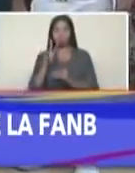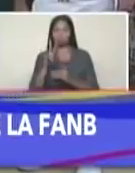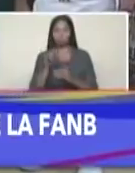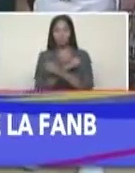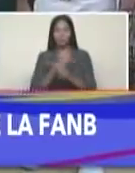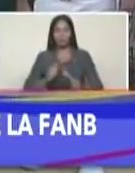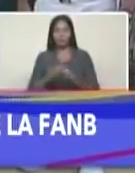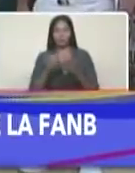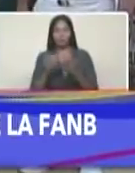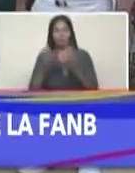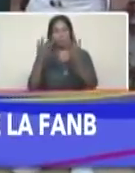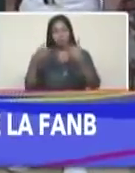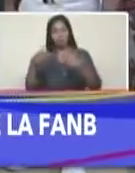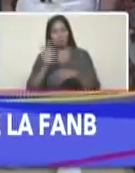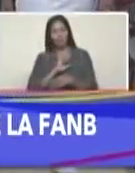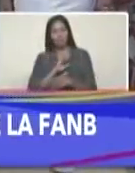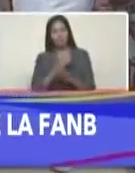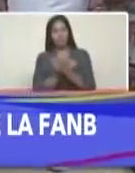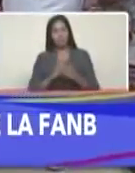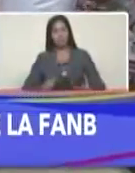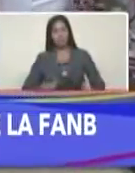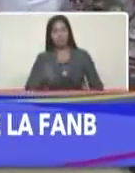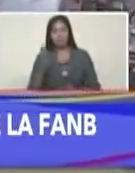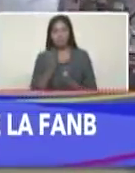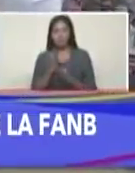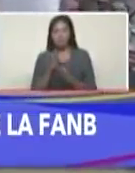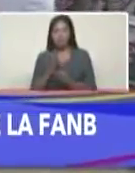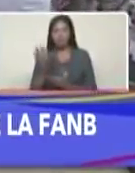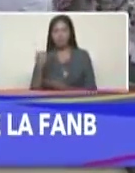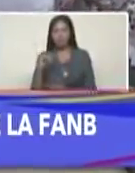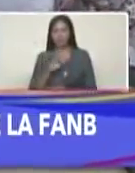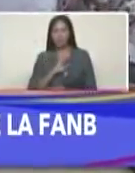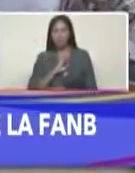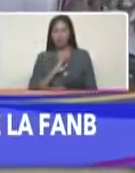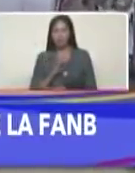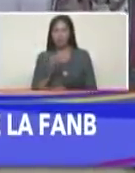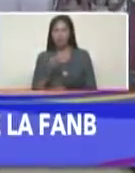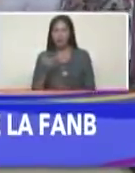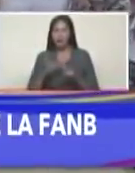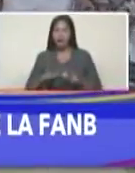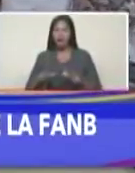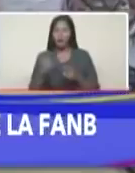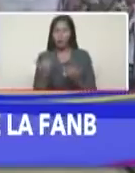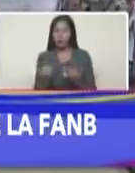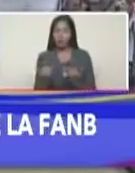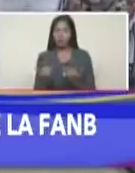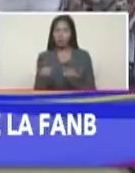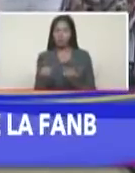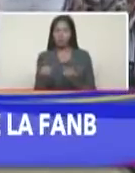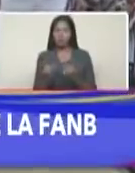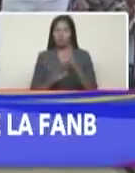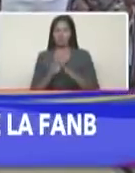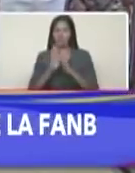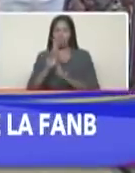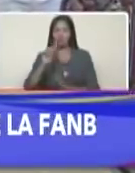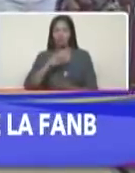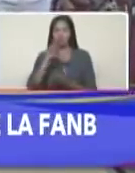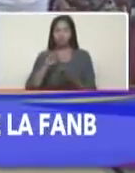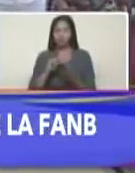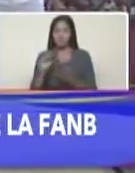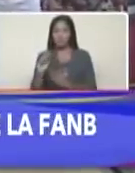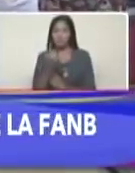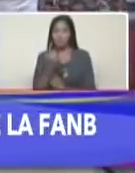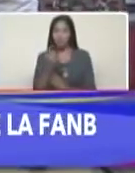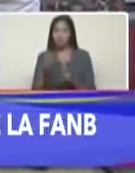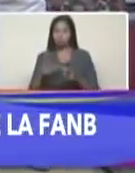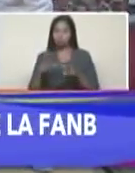la producción militar, siempre va a tener un momento de engranaje con el desarrollo nacional. Y correcto, por eso, por aquí tenemos los primeros